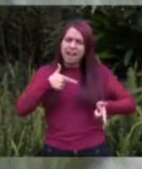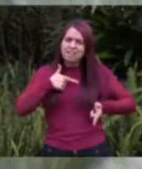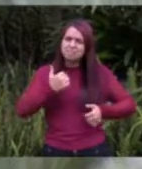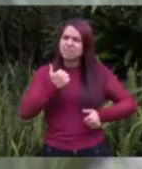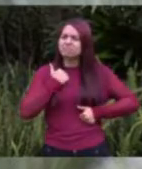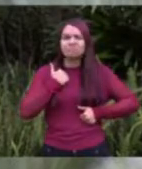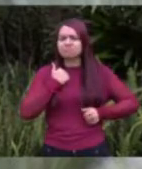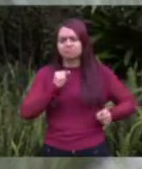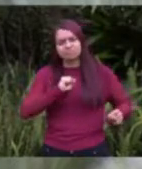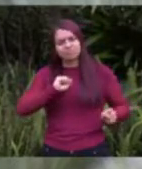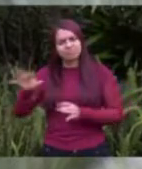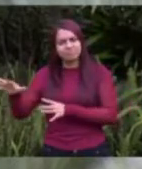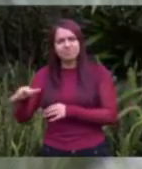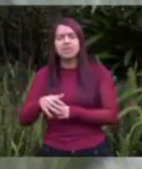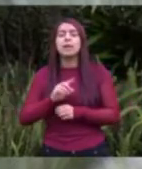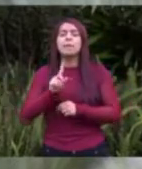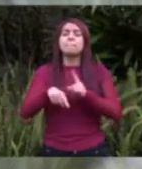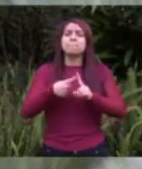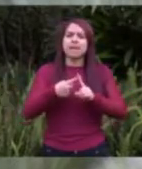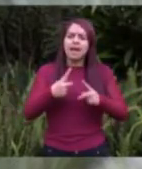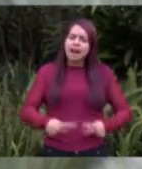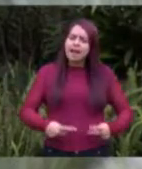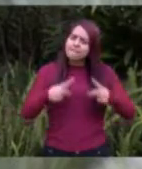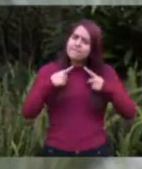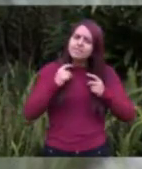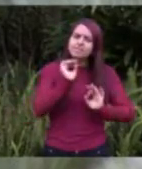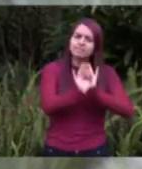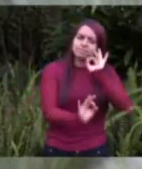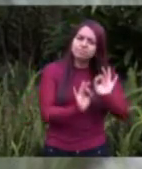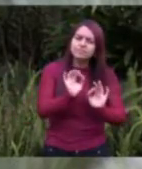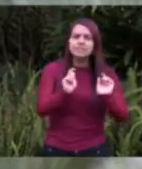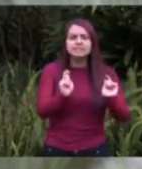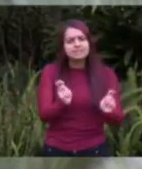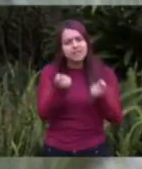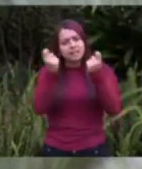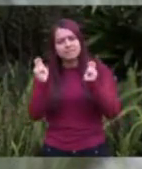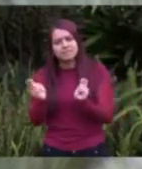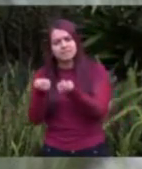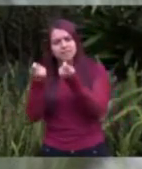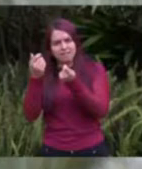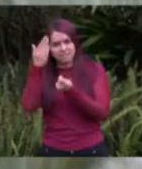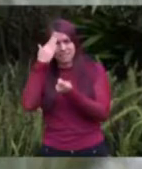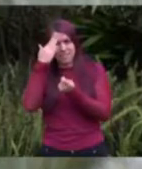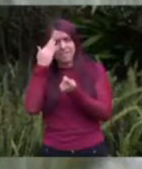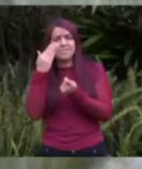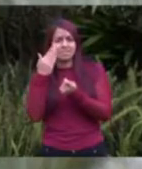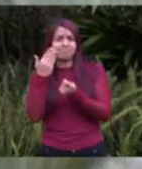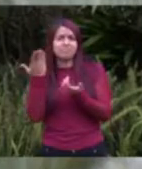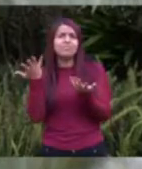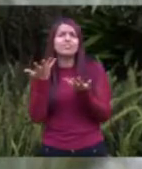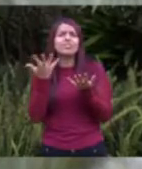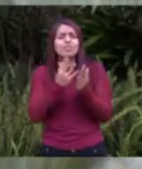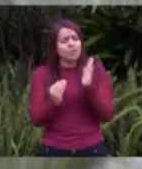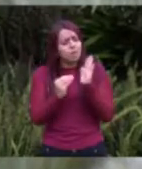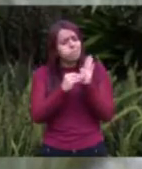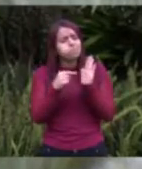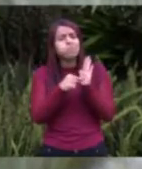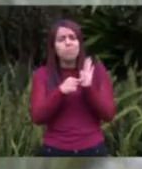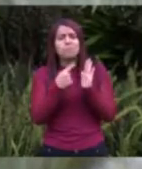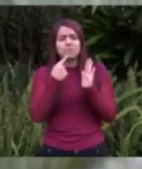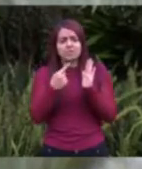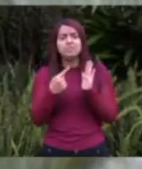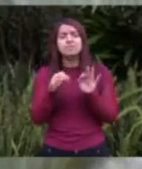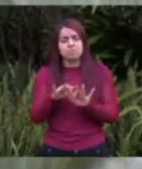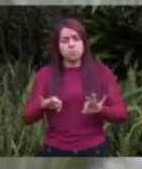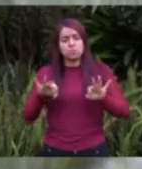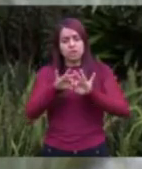vidas, que está anexo, logro no menor, a la dejación de las armas, por lo que representa